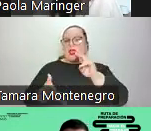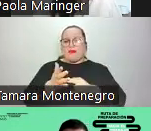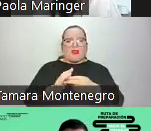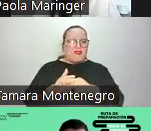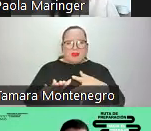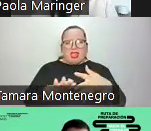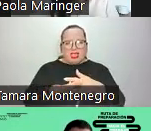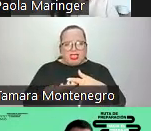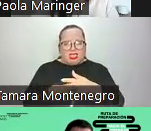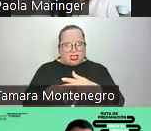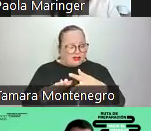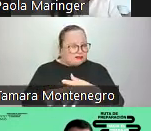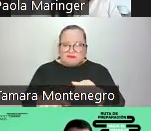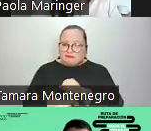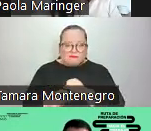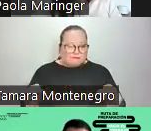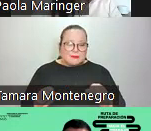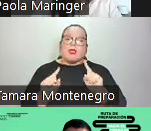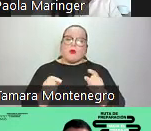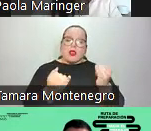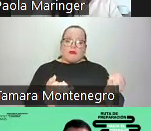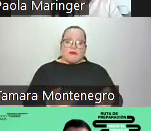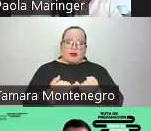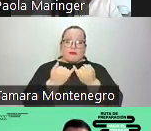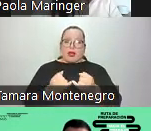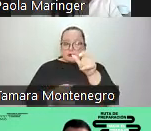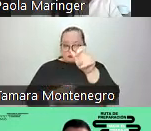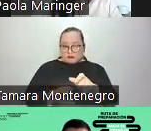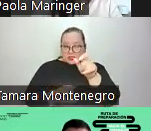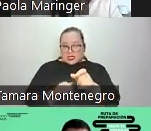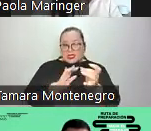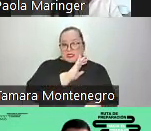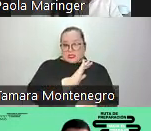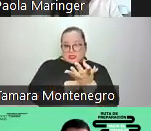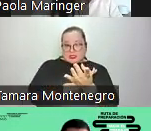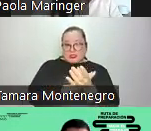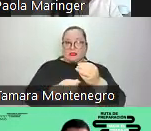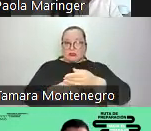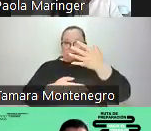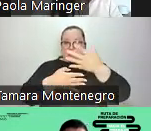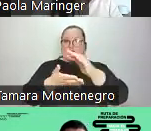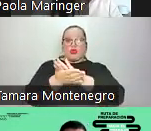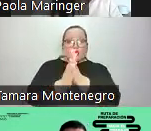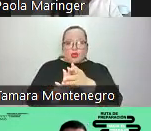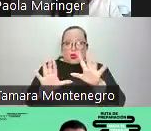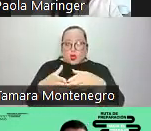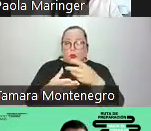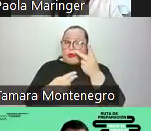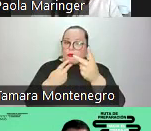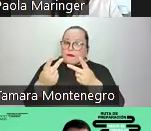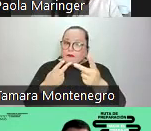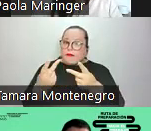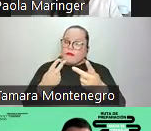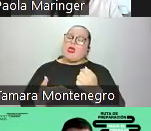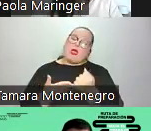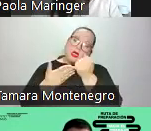a través del chat, puedes informarnos del lado derecho de la pantalla y ahí nosotros, todo el equipo que está detrás de toda esta organización, va